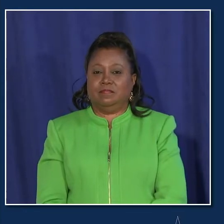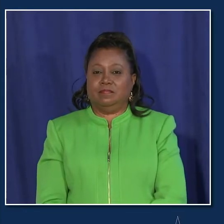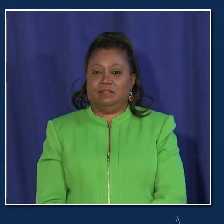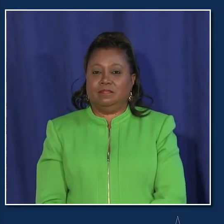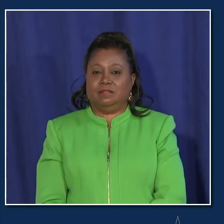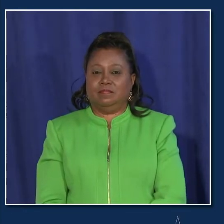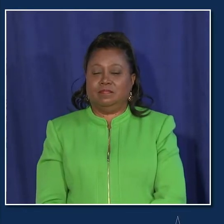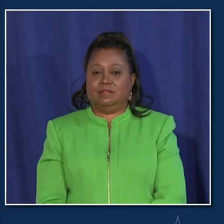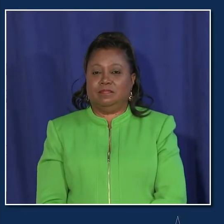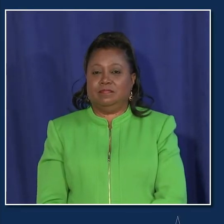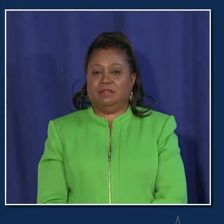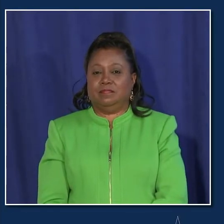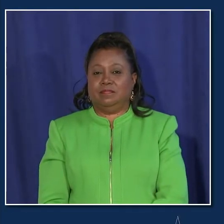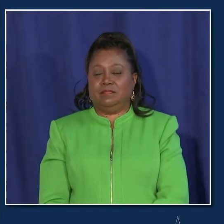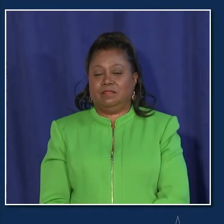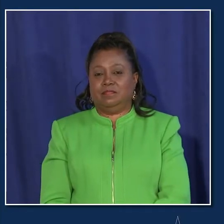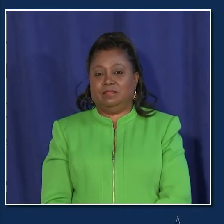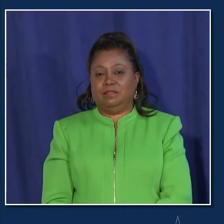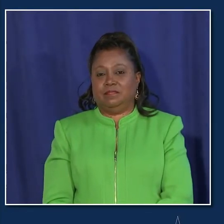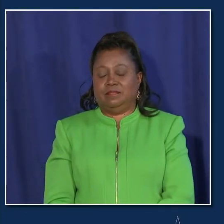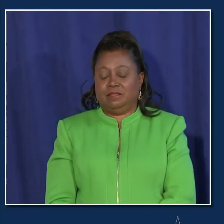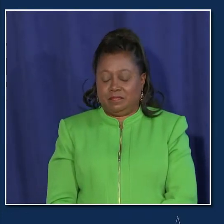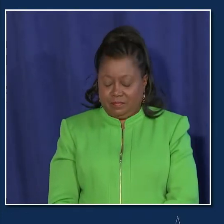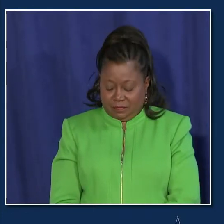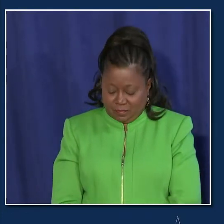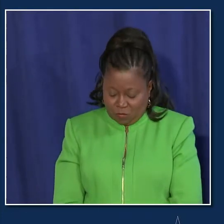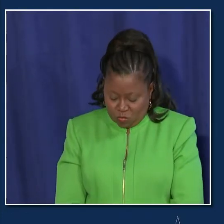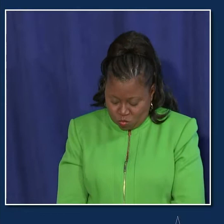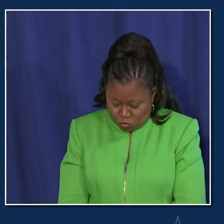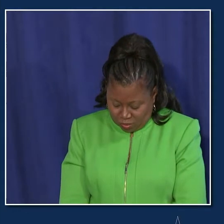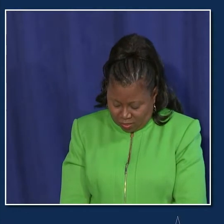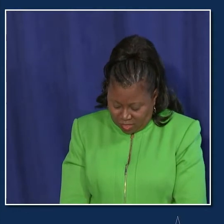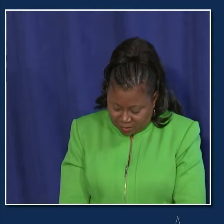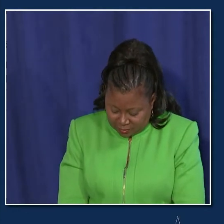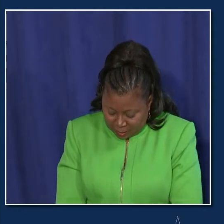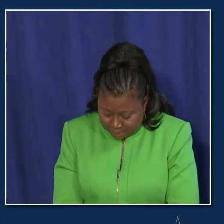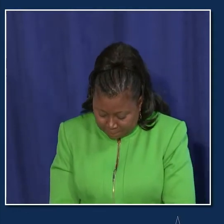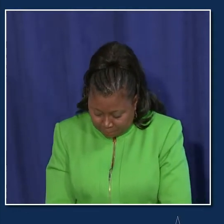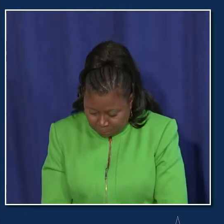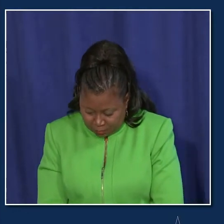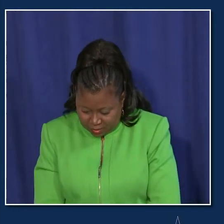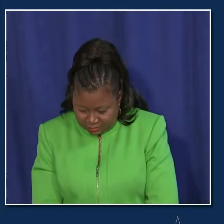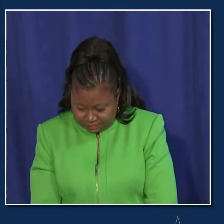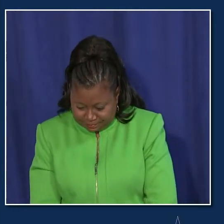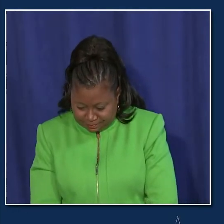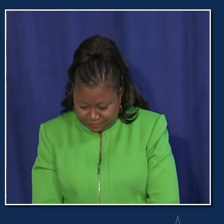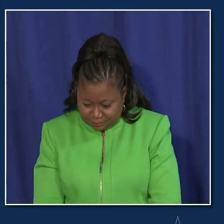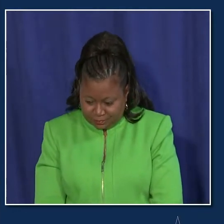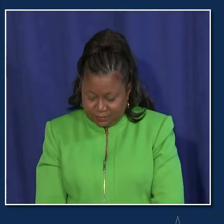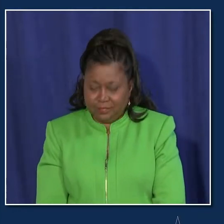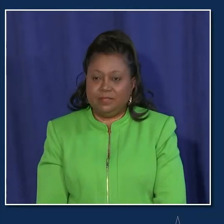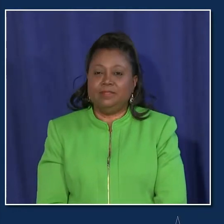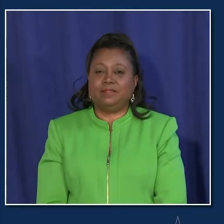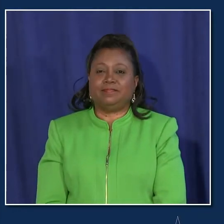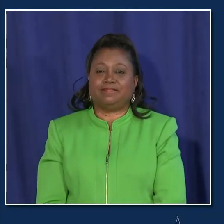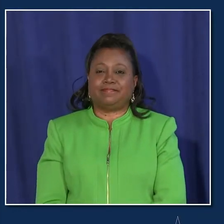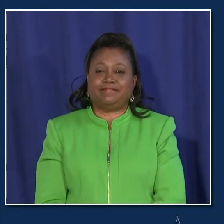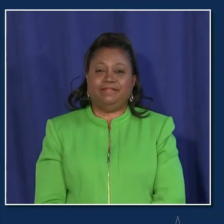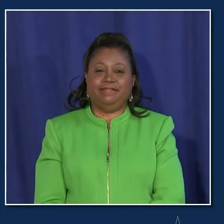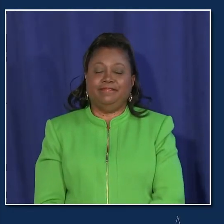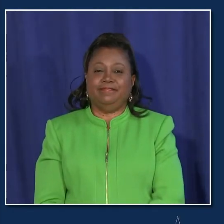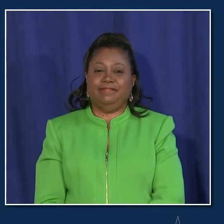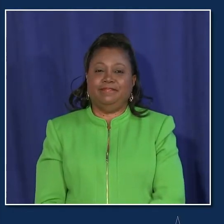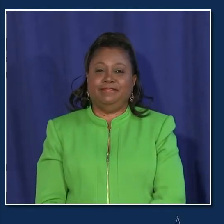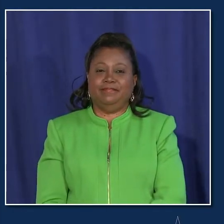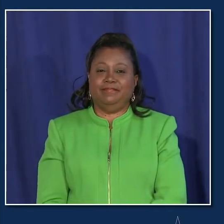variante aquí, en Chicago. Y por cierto, es altamente contagiosa. El promedio de los casos